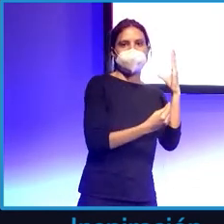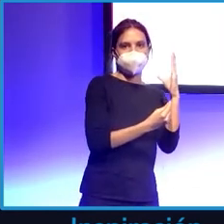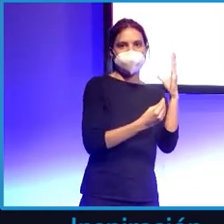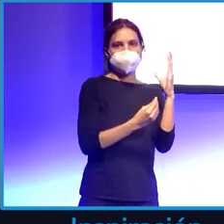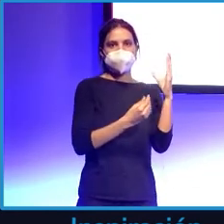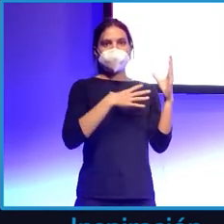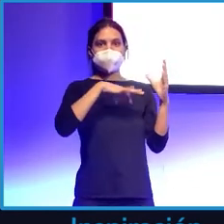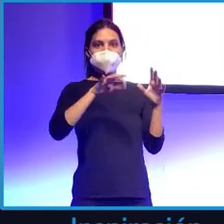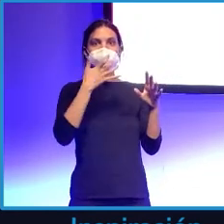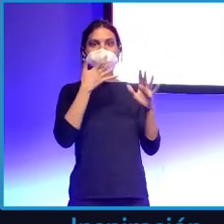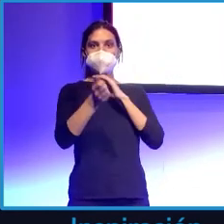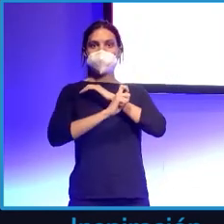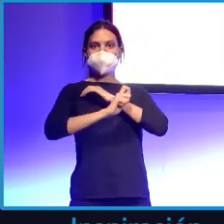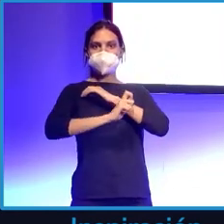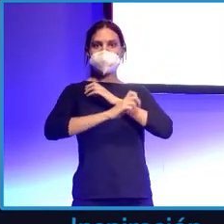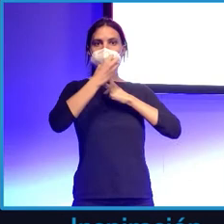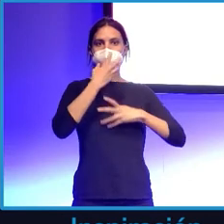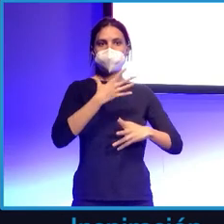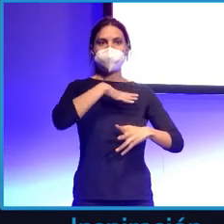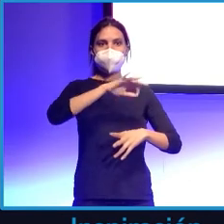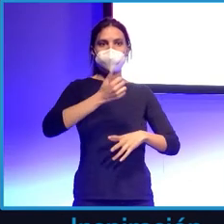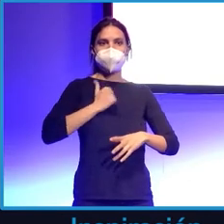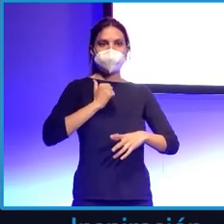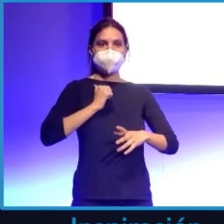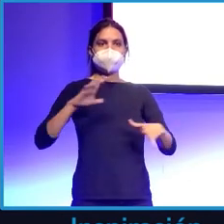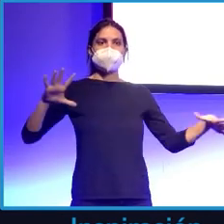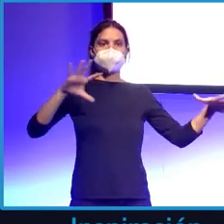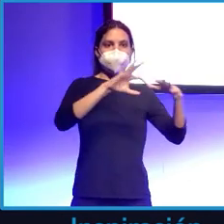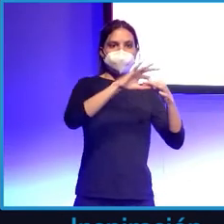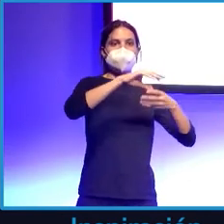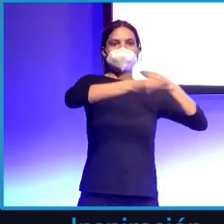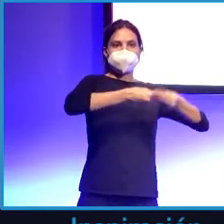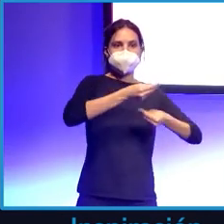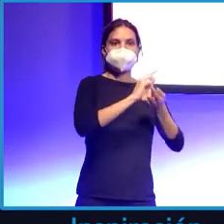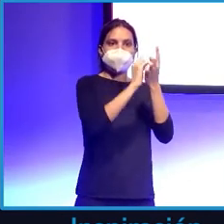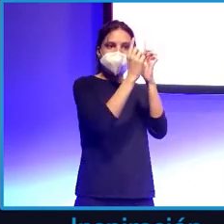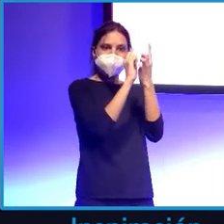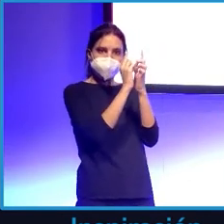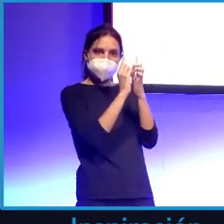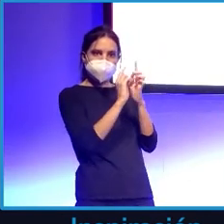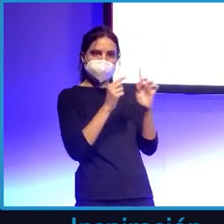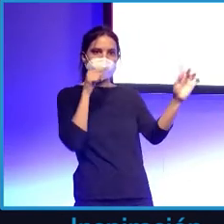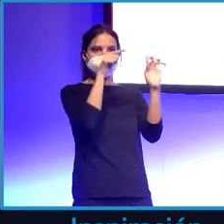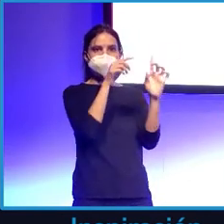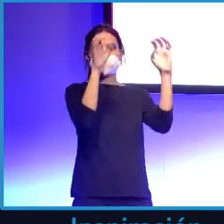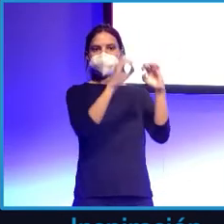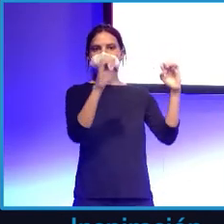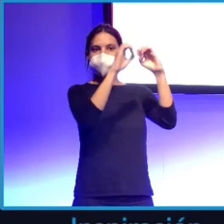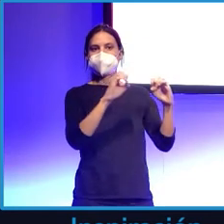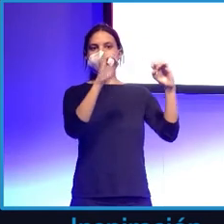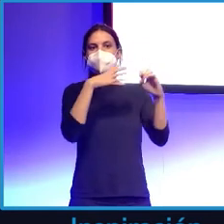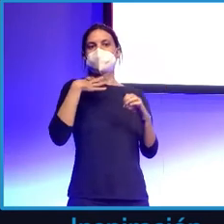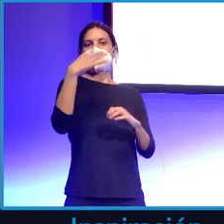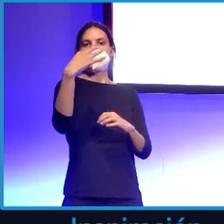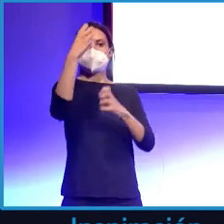coronar si hacemos una buena estrategia pero no nos olvidemos de esta parte de aquí es anchor text sirve para generar clics aquí voy con